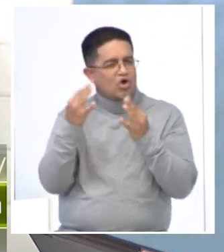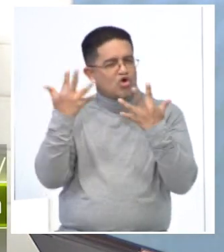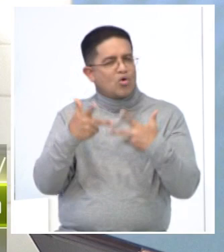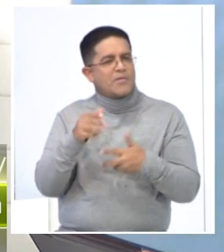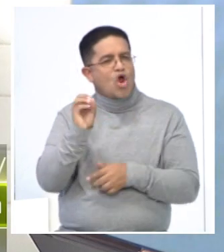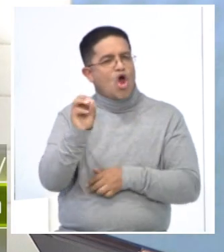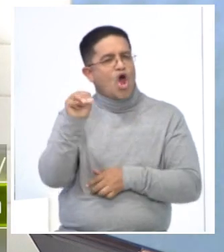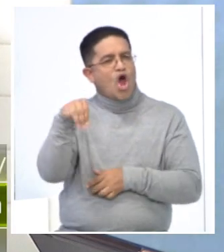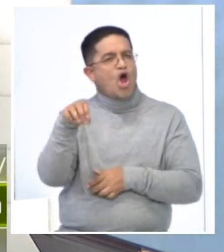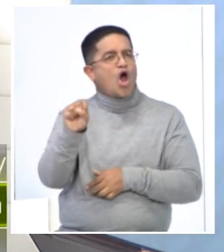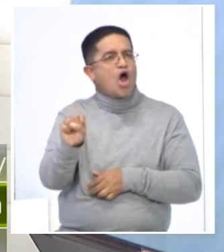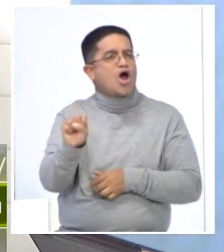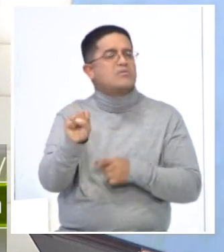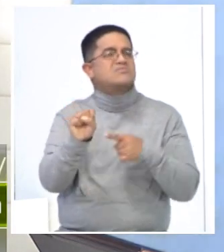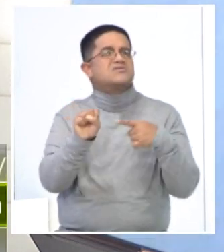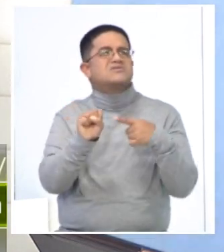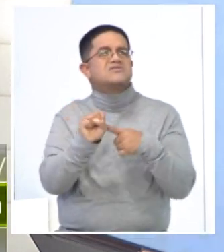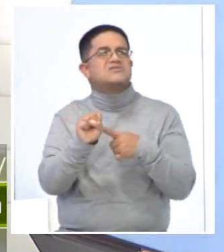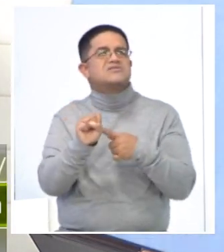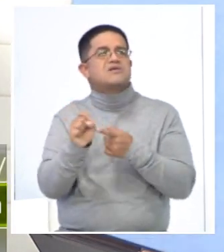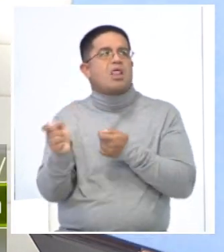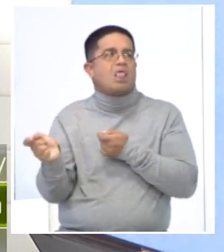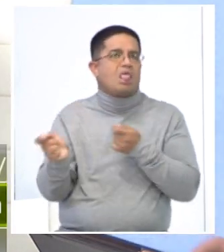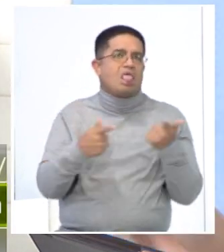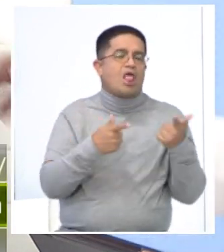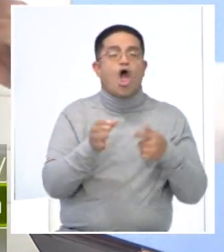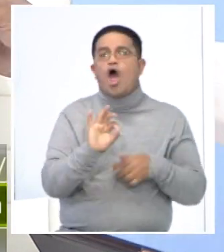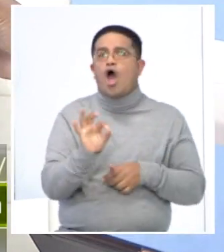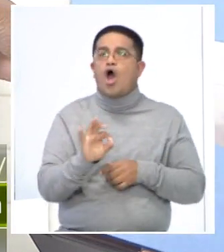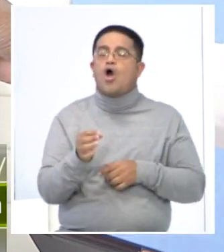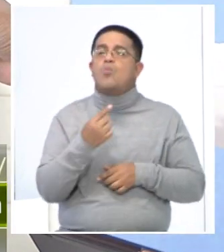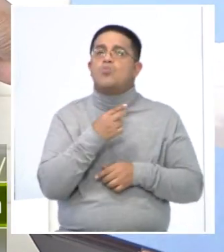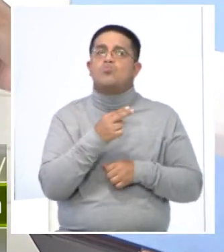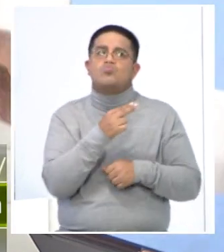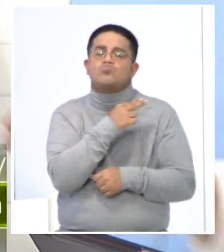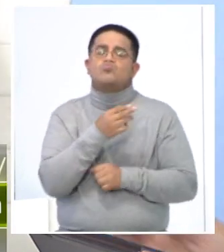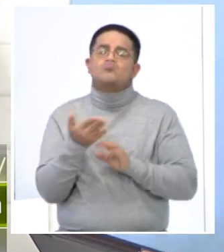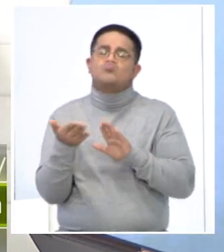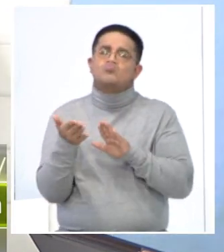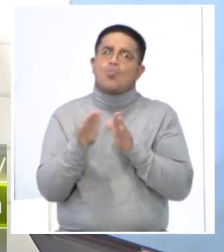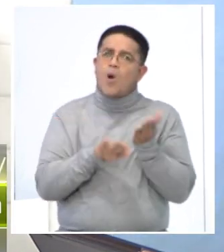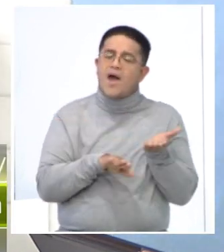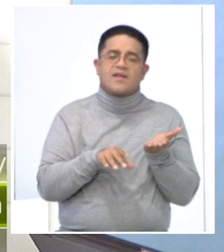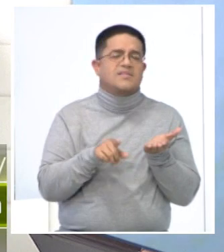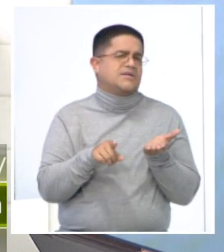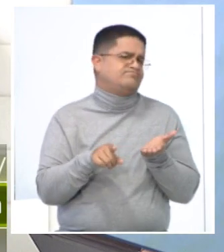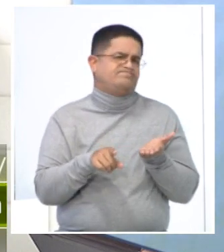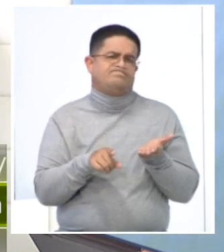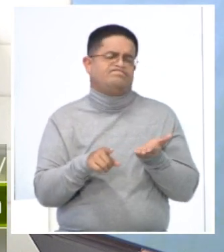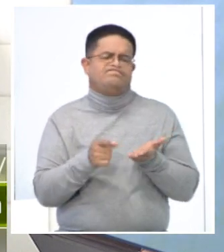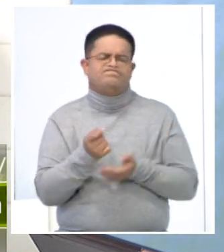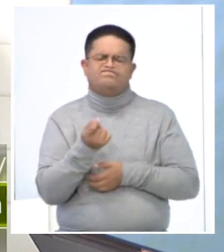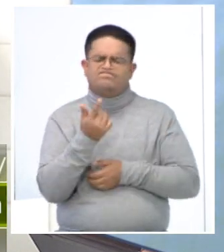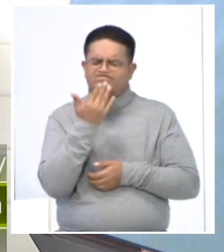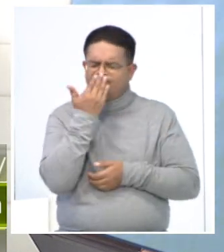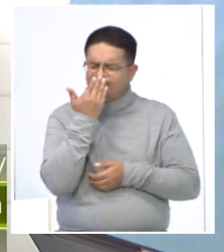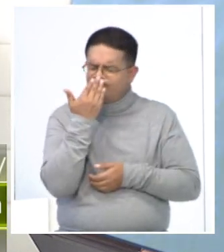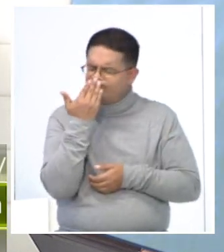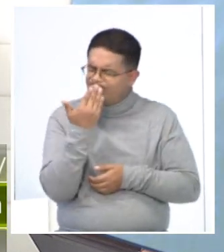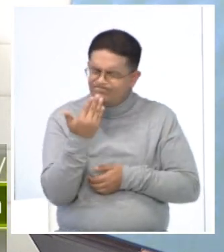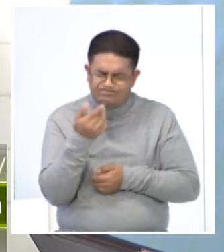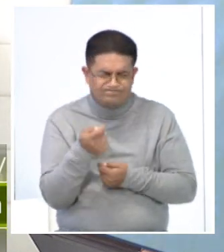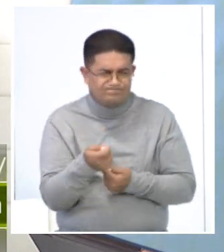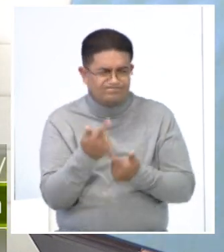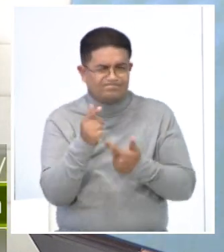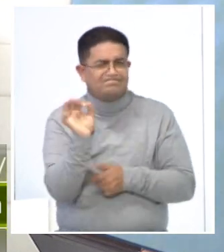eh eh las hospitalizaciones o muertes por esta por estas nuevas subvariant no es Eh no es alta no es